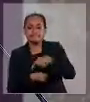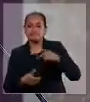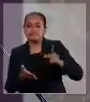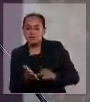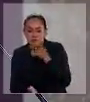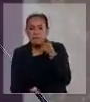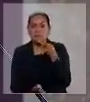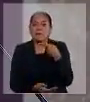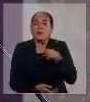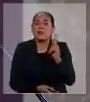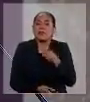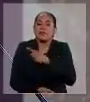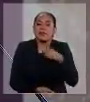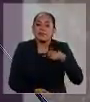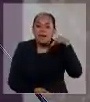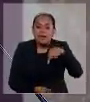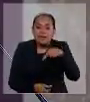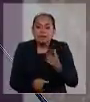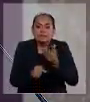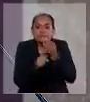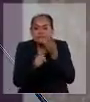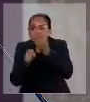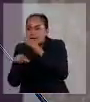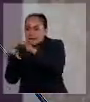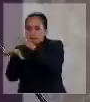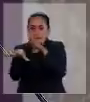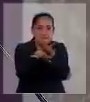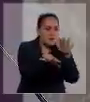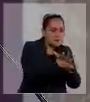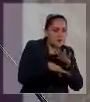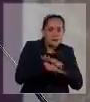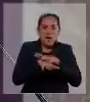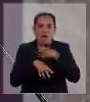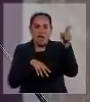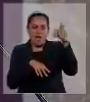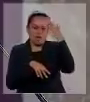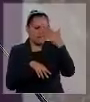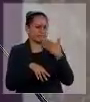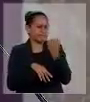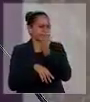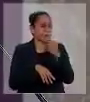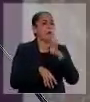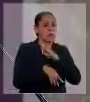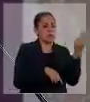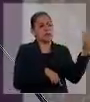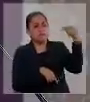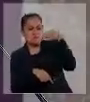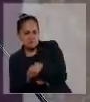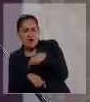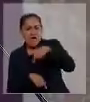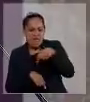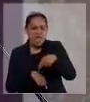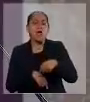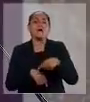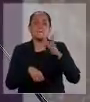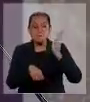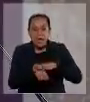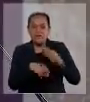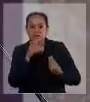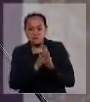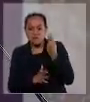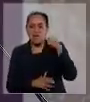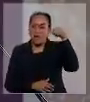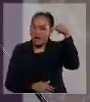para que aquí en México, esos mexicanos altamente capacitados, más los que estamos formando aquí, tengan un marco en las